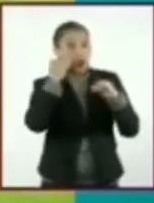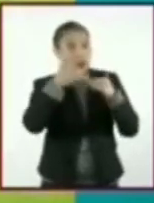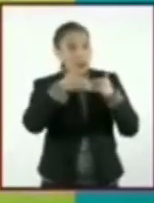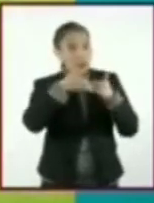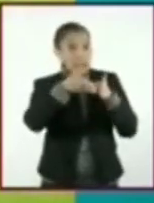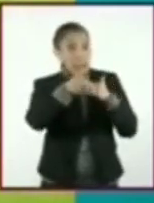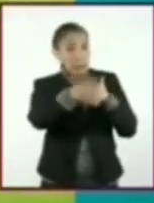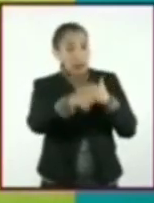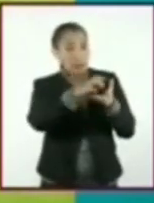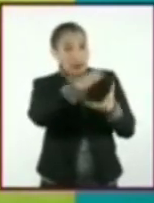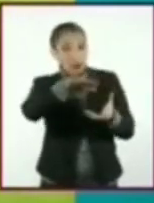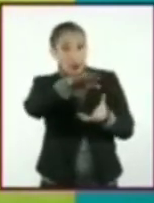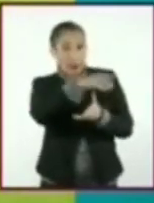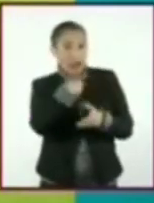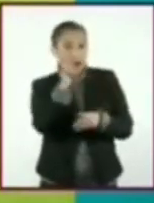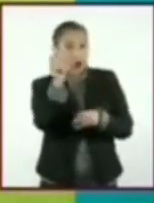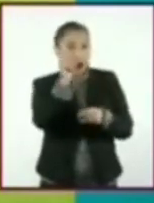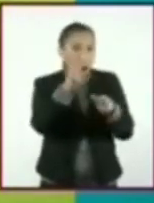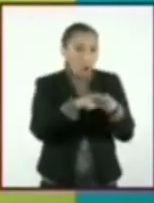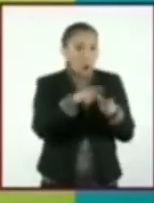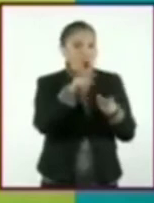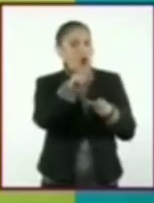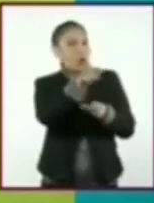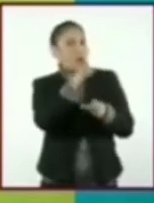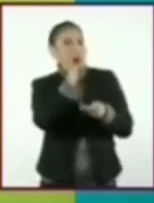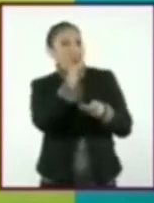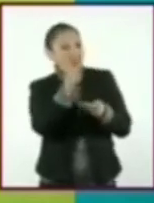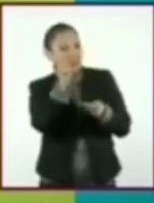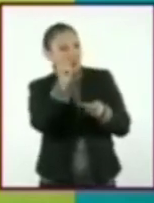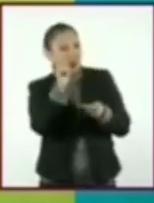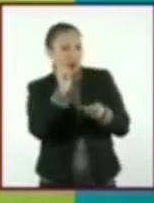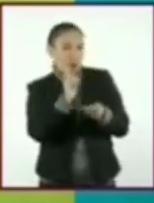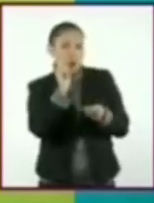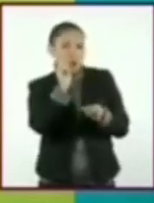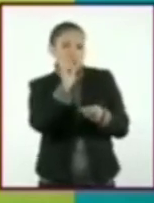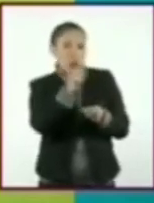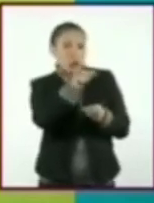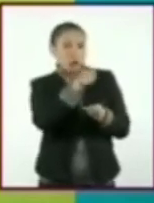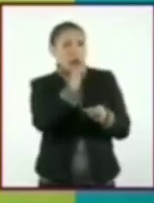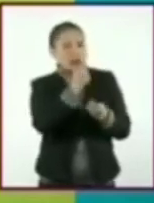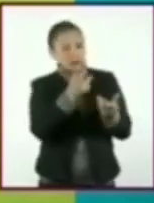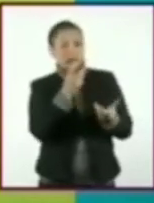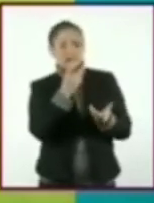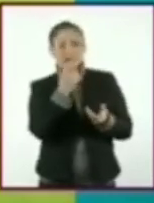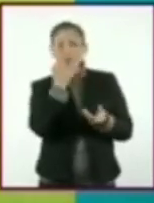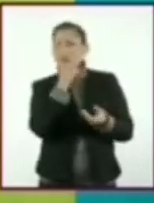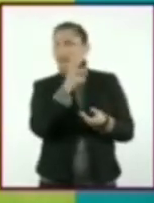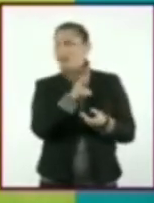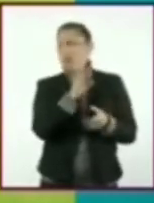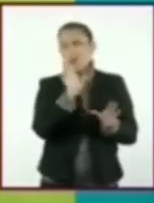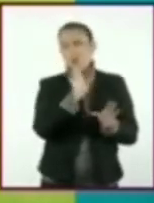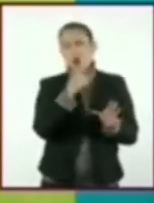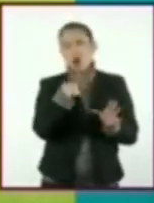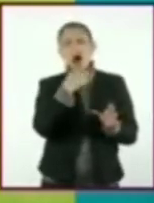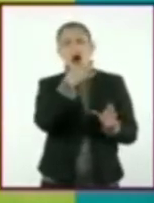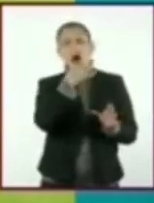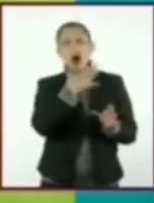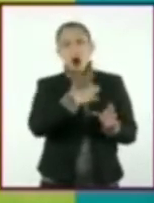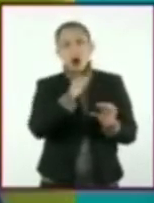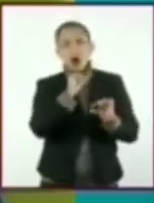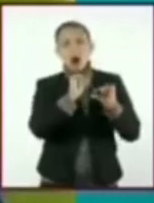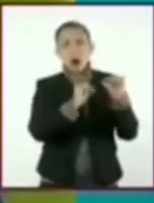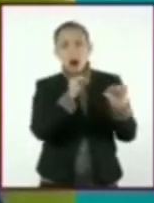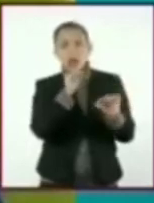que pues, la mayoría tienen novio y él no, o novia o novio y él no, eso también son como foquitos que te pueden